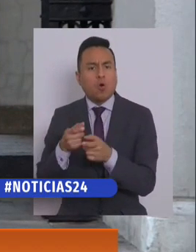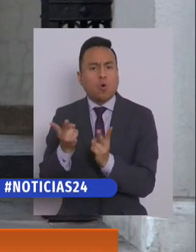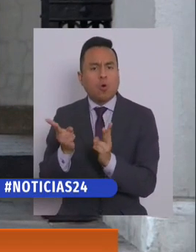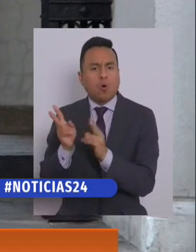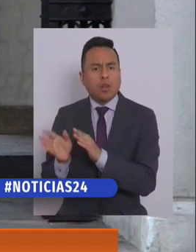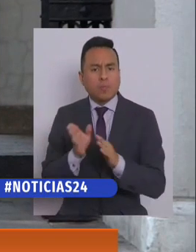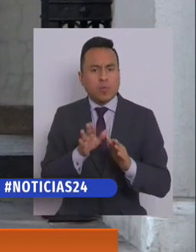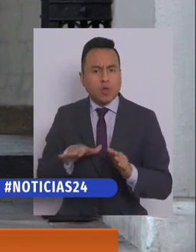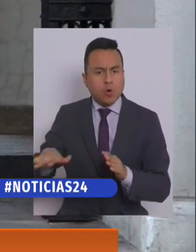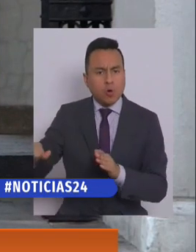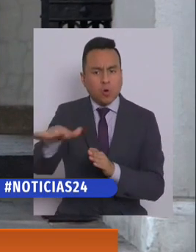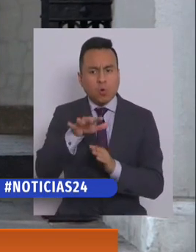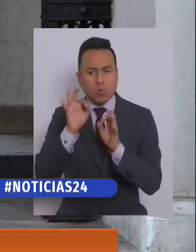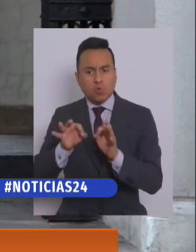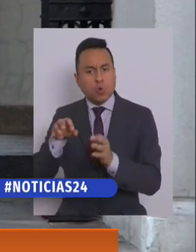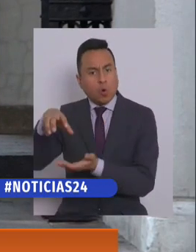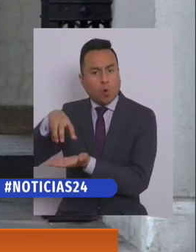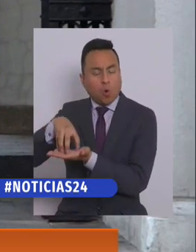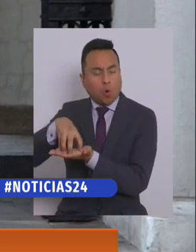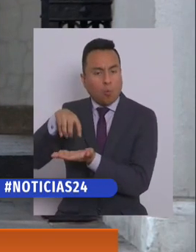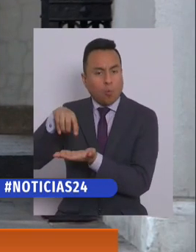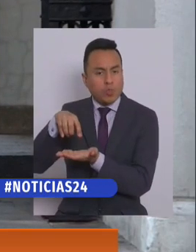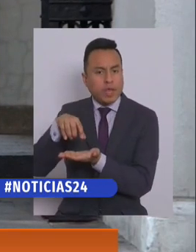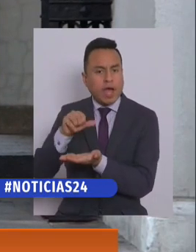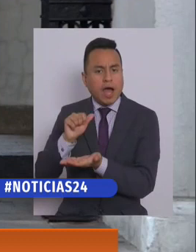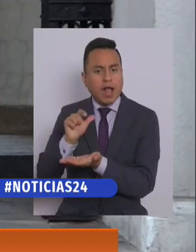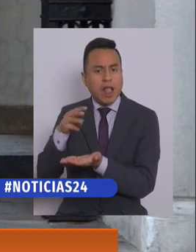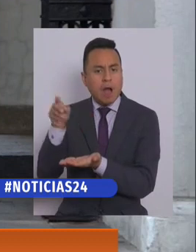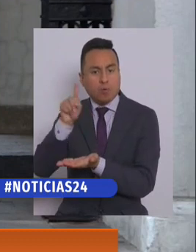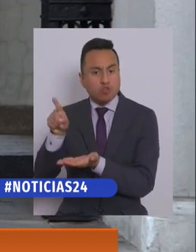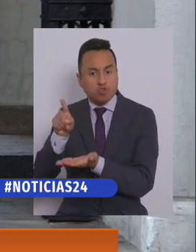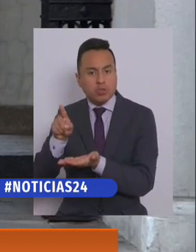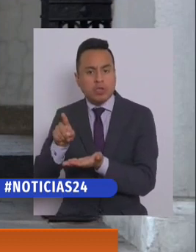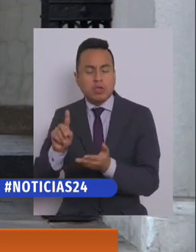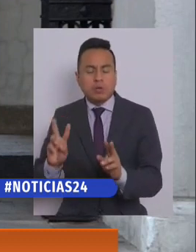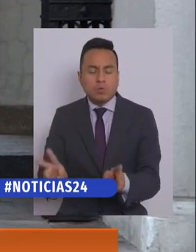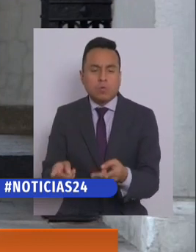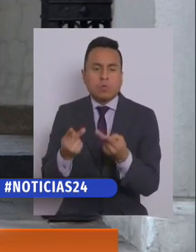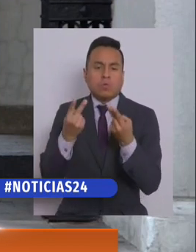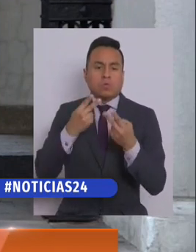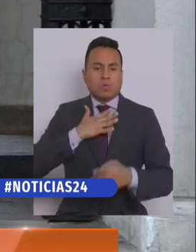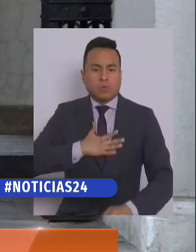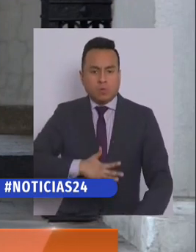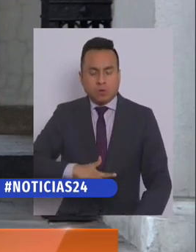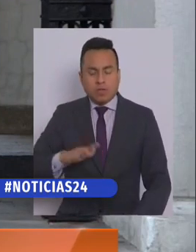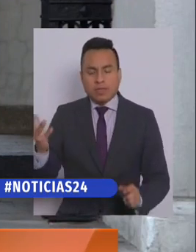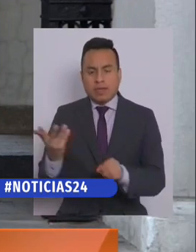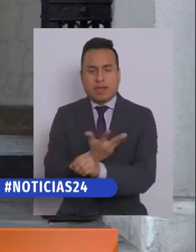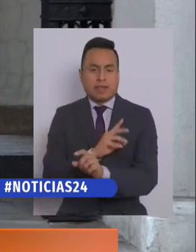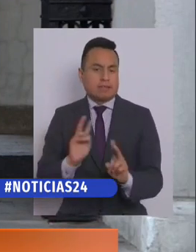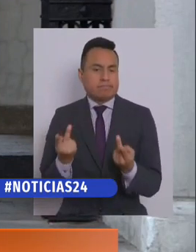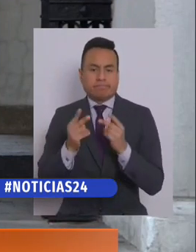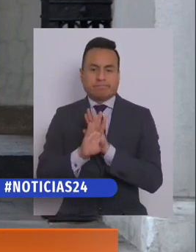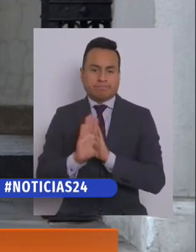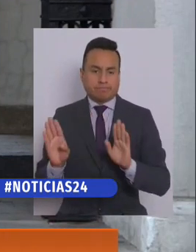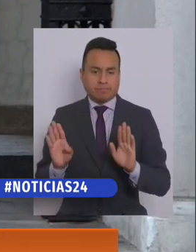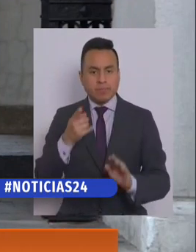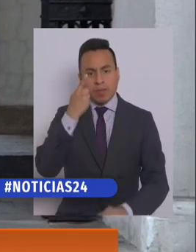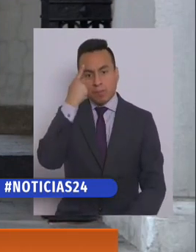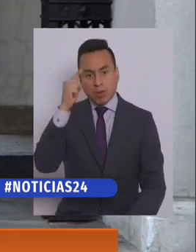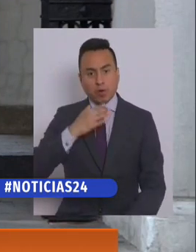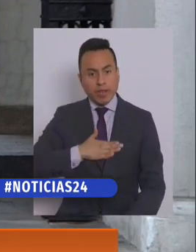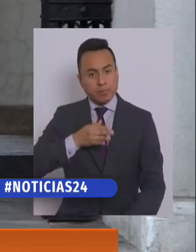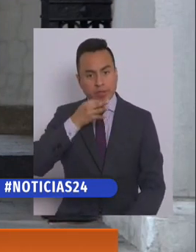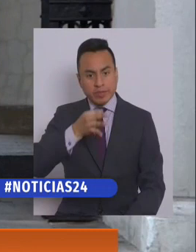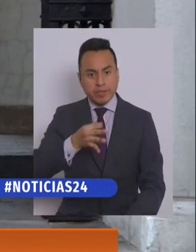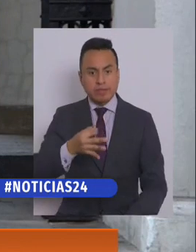que están arrestados en la comuna de Los Álamos, impidió que tuviéramos una tragedia. Pero queremos también